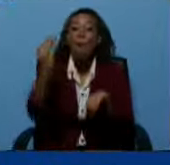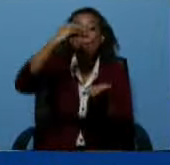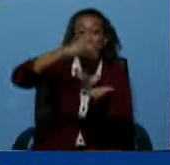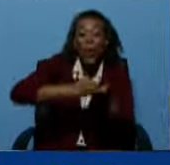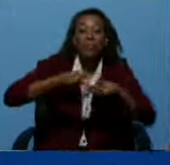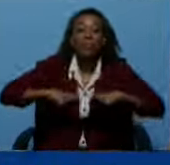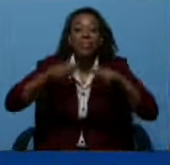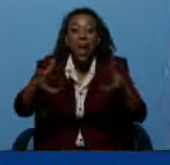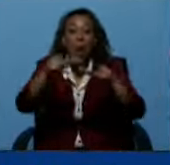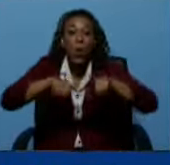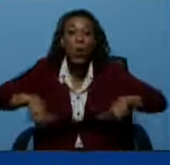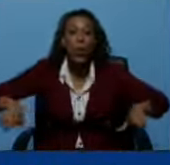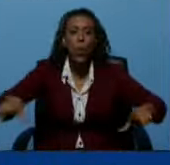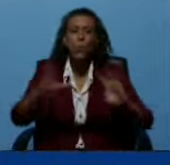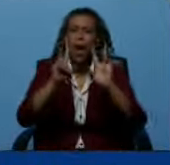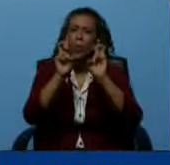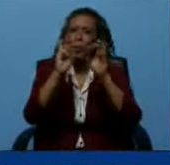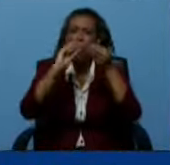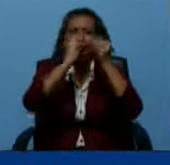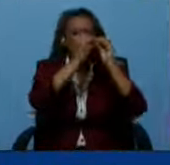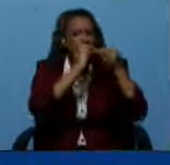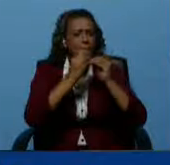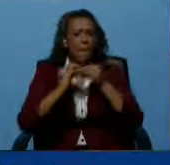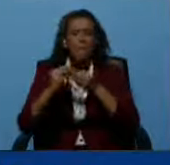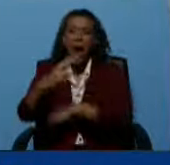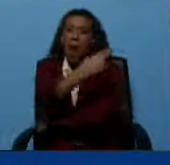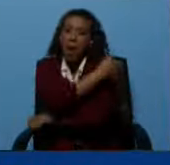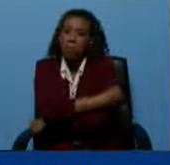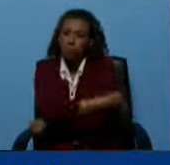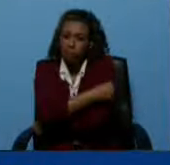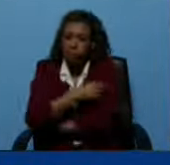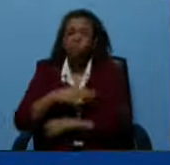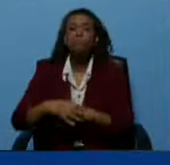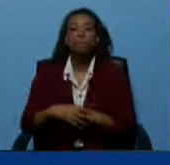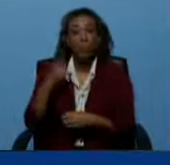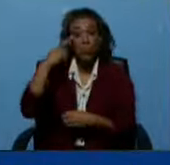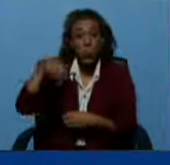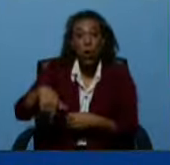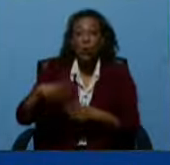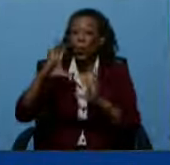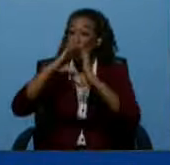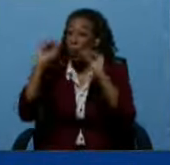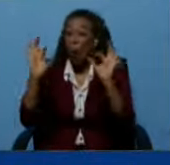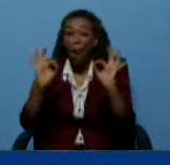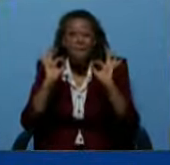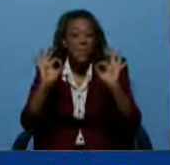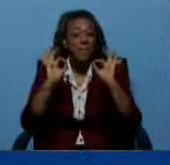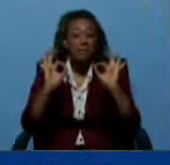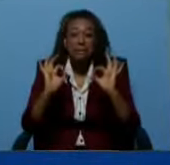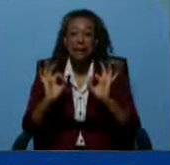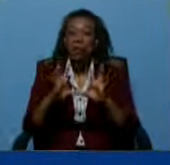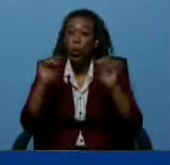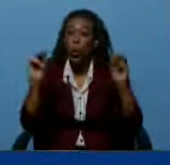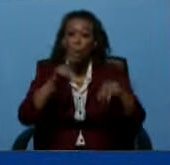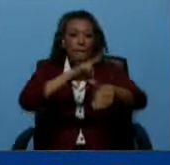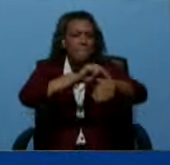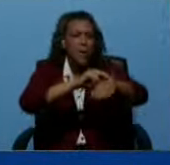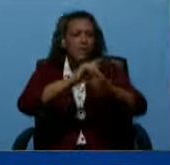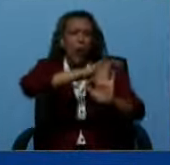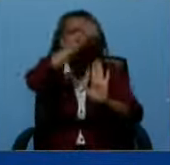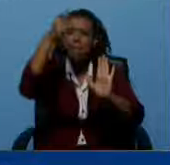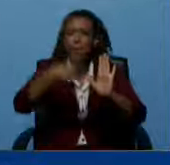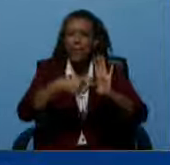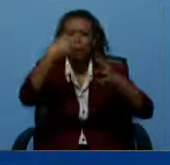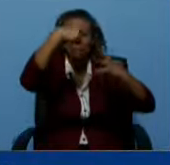la entrega de este hospital materno infantil que tiene todas las especialidades. Aquí podemos